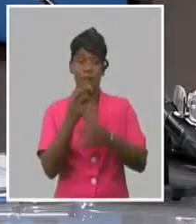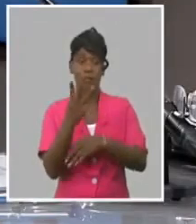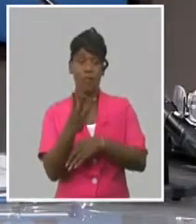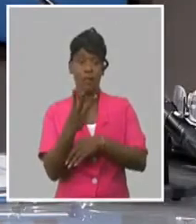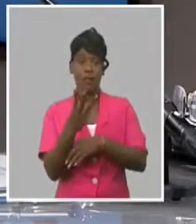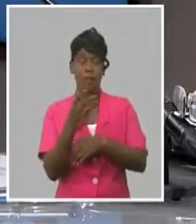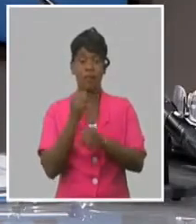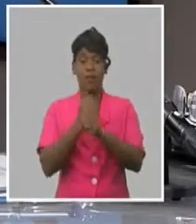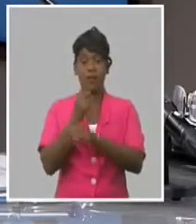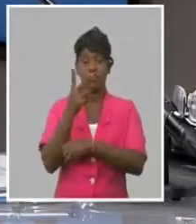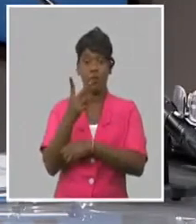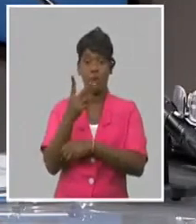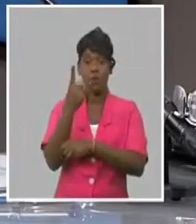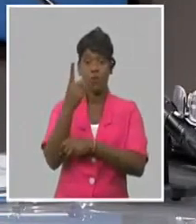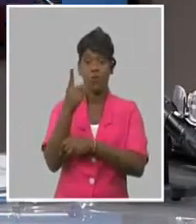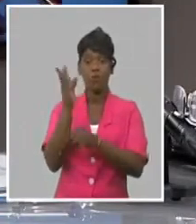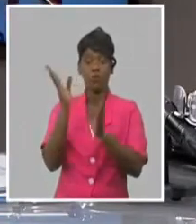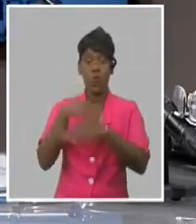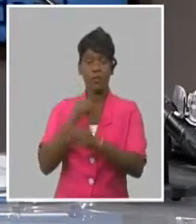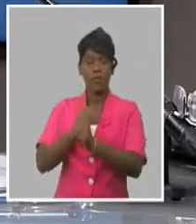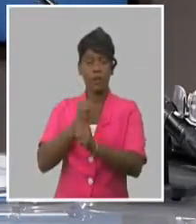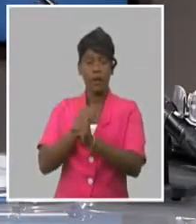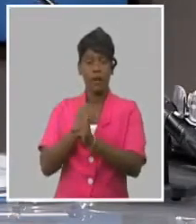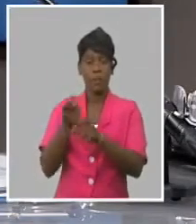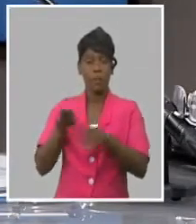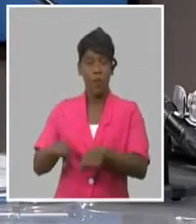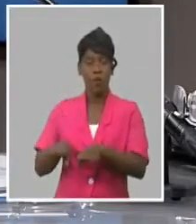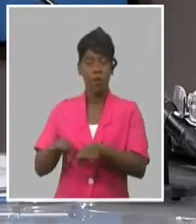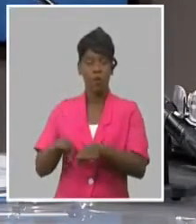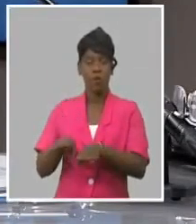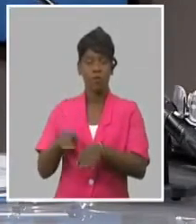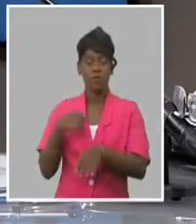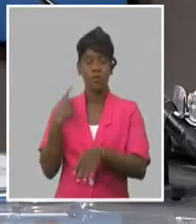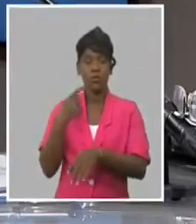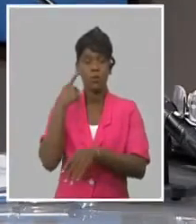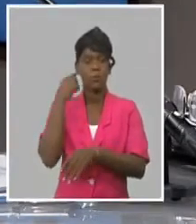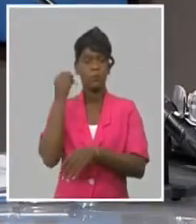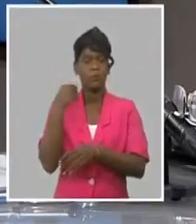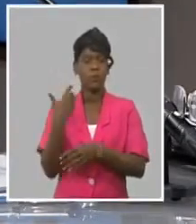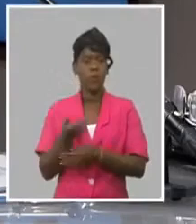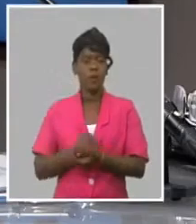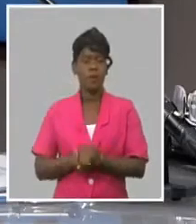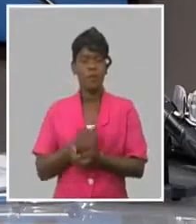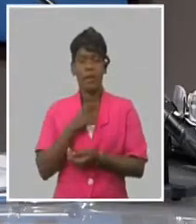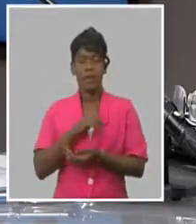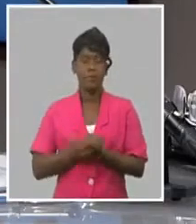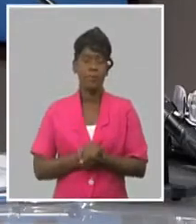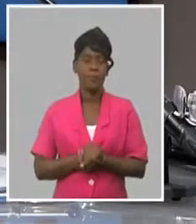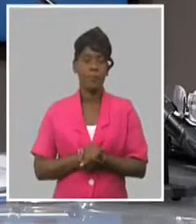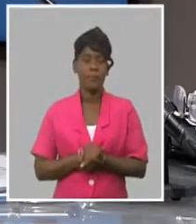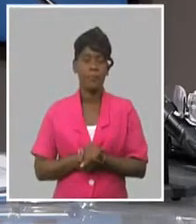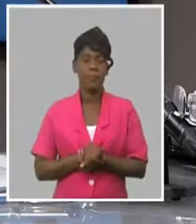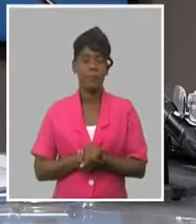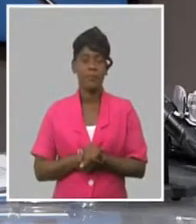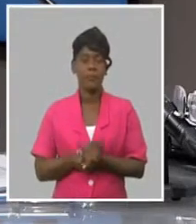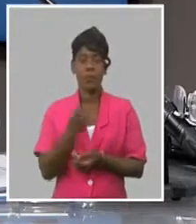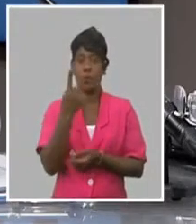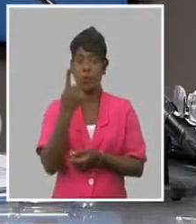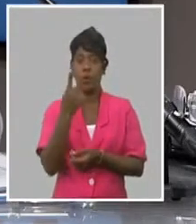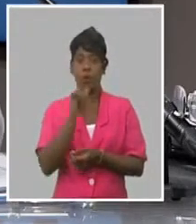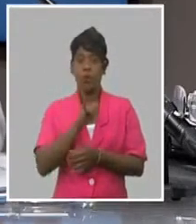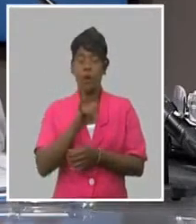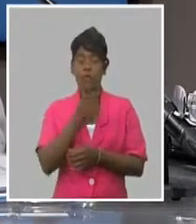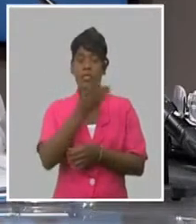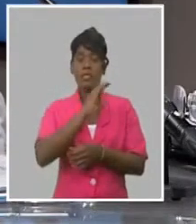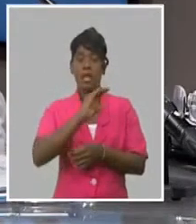donde haya 3 personas por núcleo y trabajen 2, a lo mejor tú te encuentras que uno gana